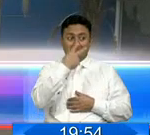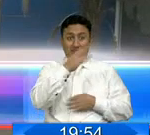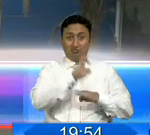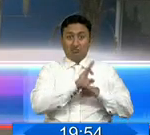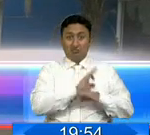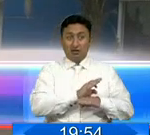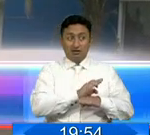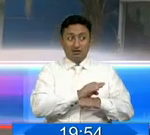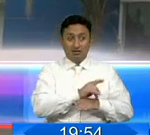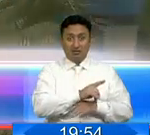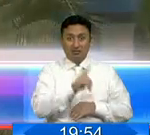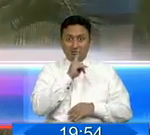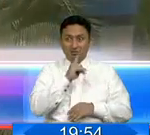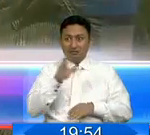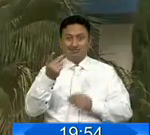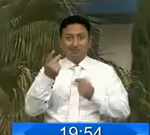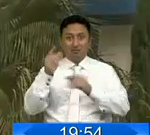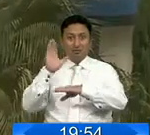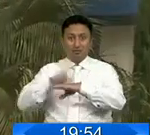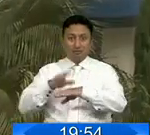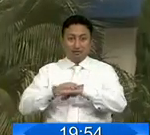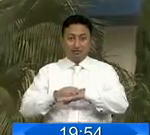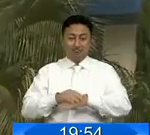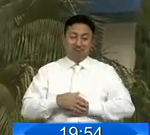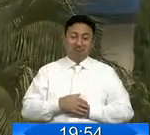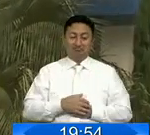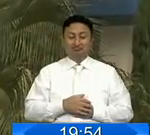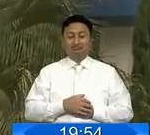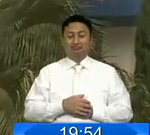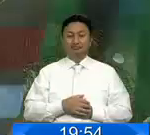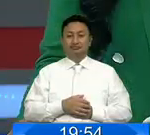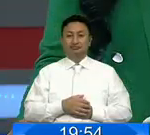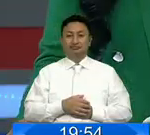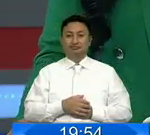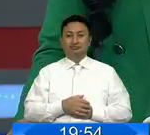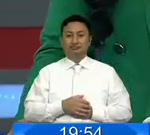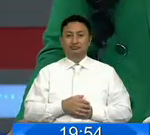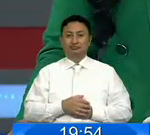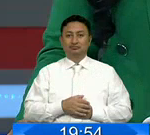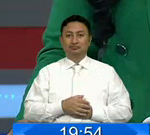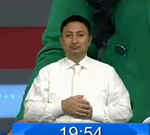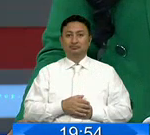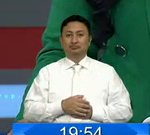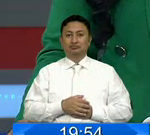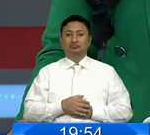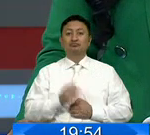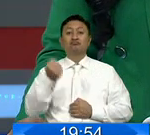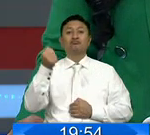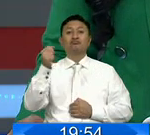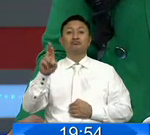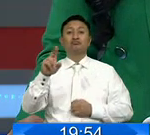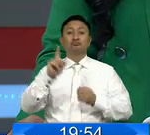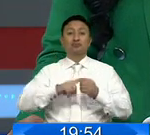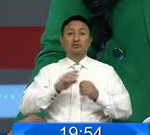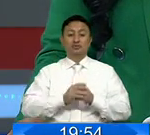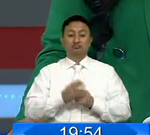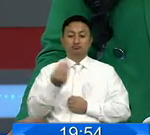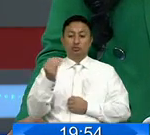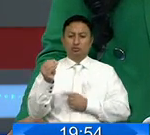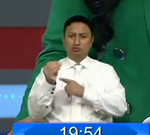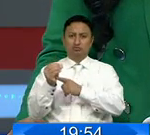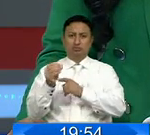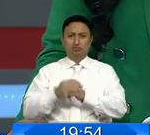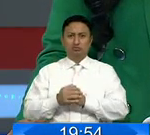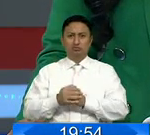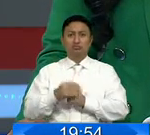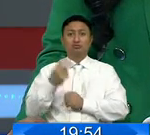el asalto perfecto. En Quito informó Iván Casamen. Mientras que en el sur de Quito un joven fue asesinado